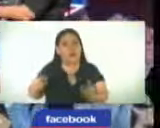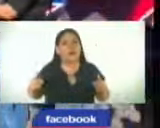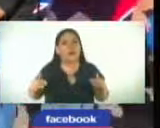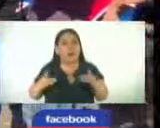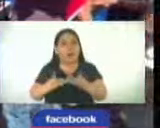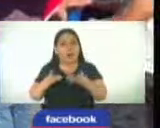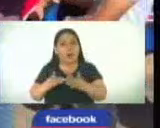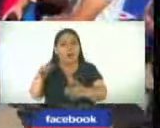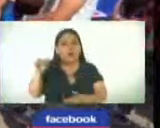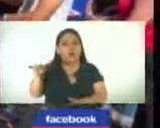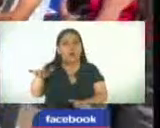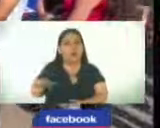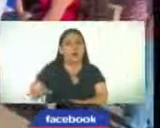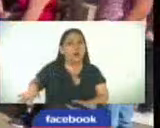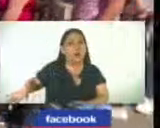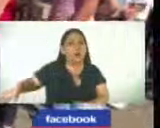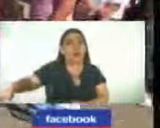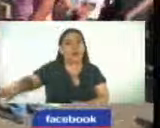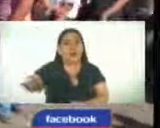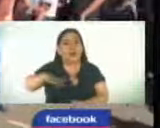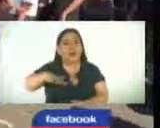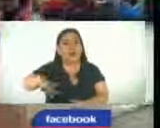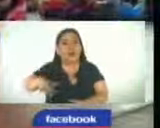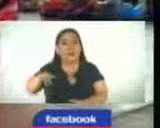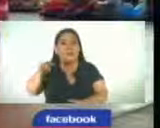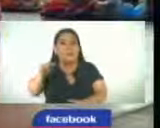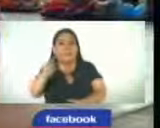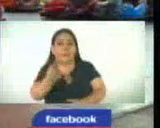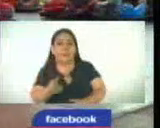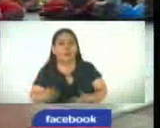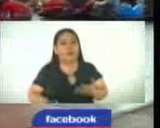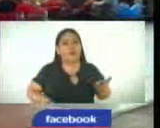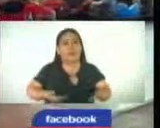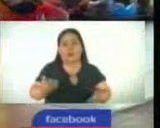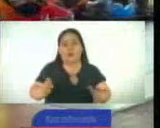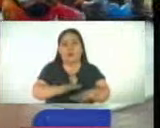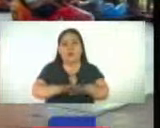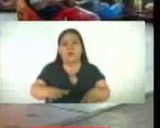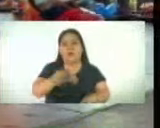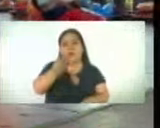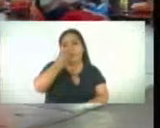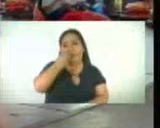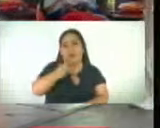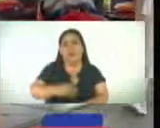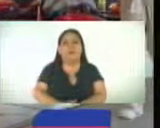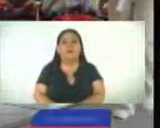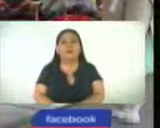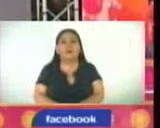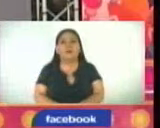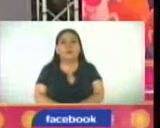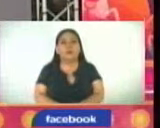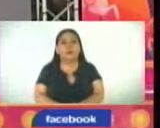zona ya no estará habilitada para los vendedores de comida, para que usted tome nota.